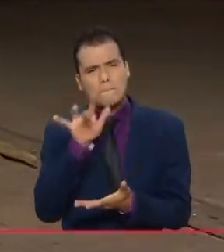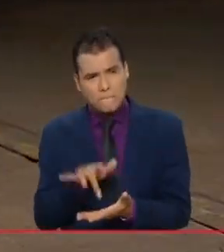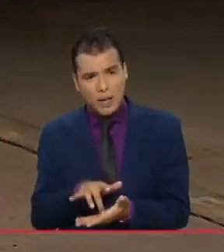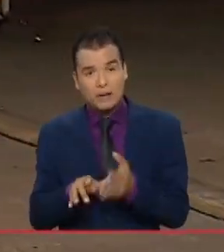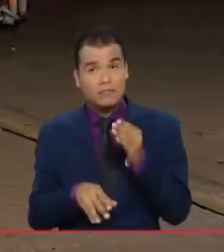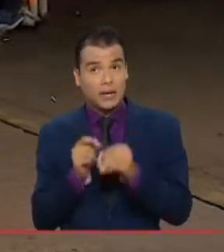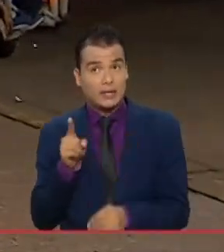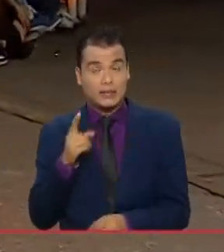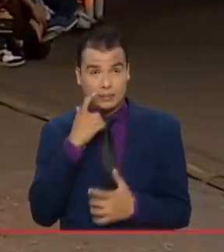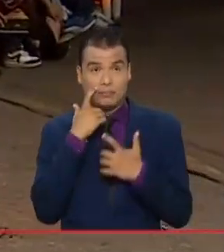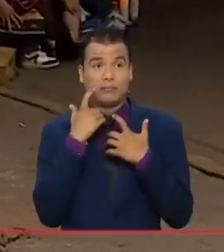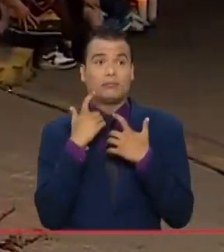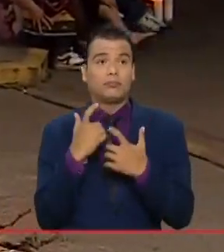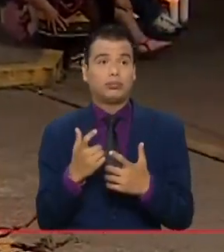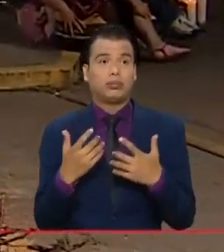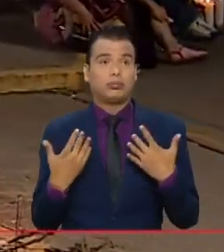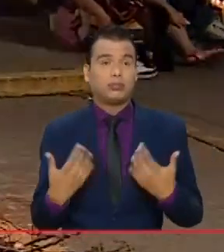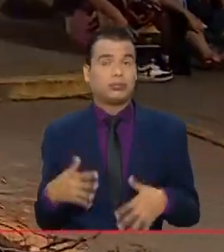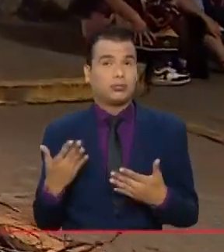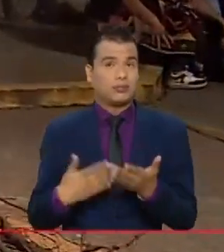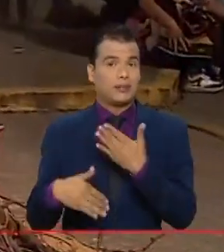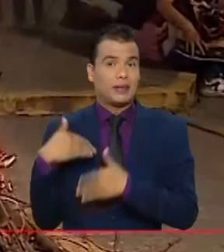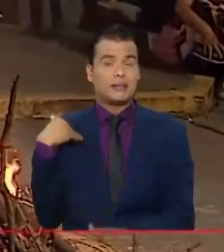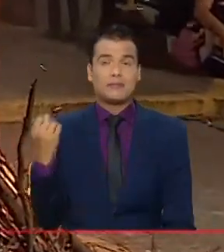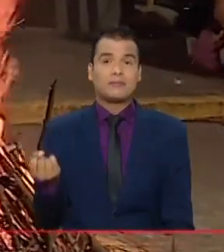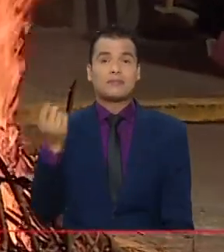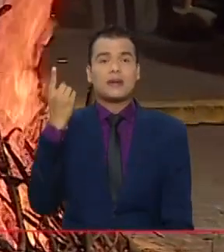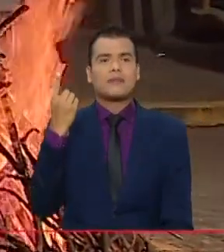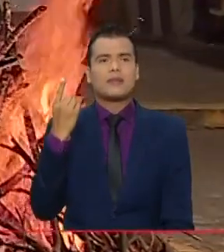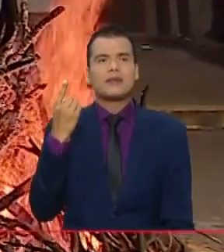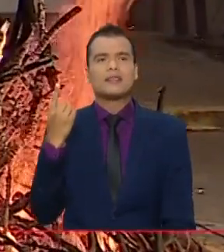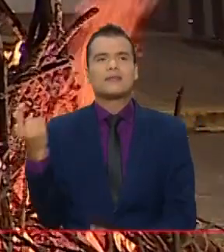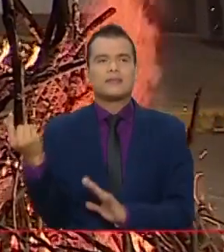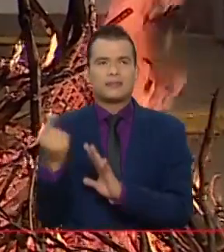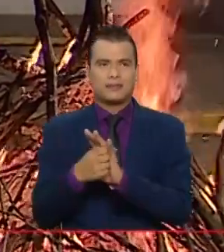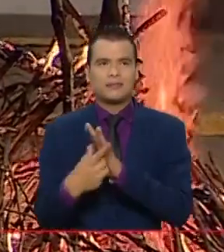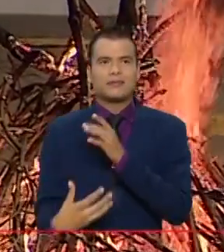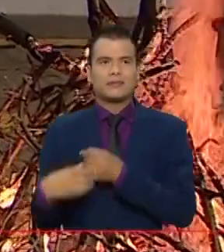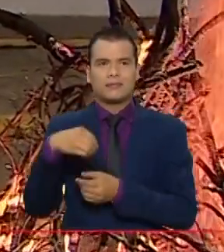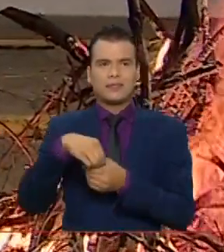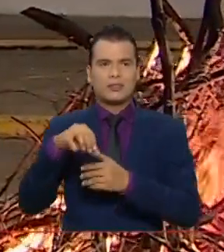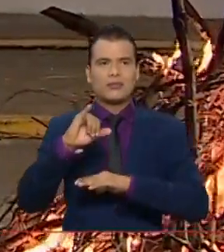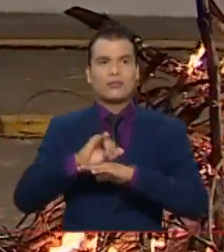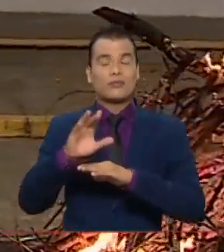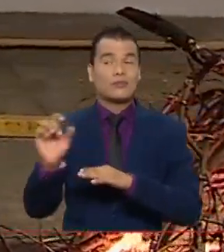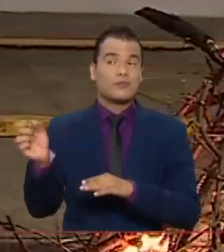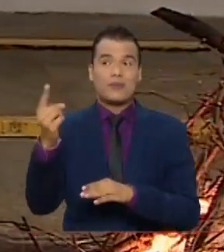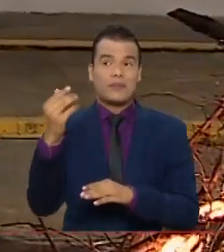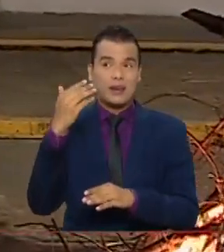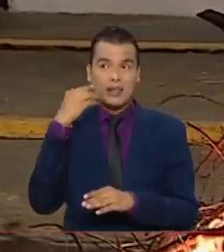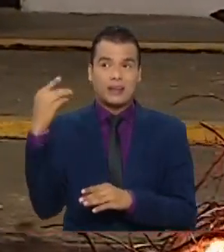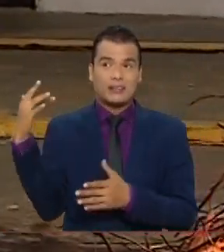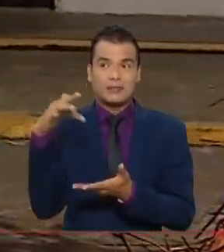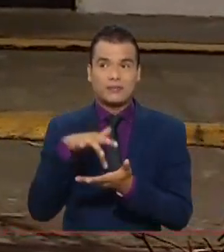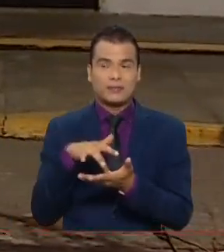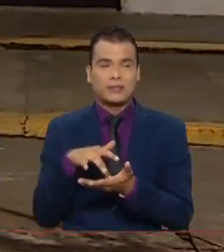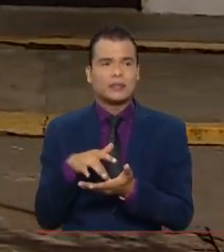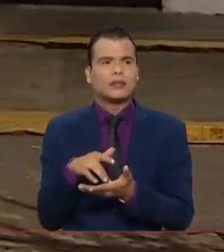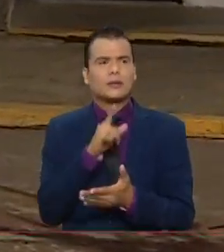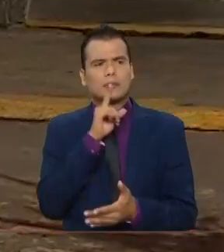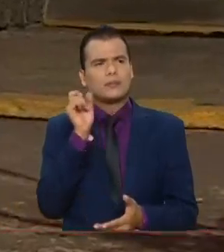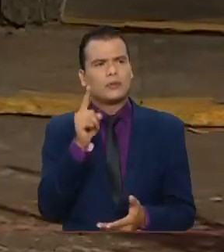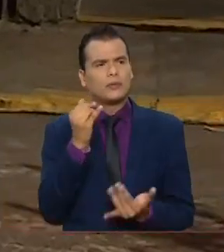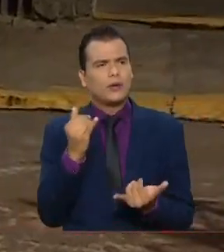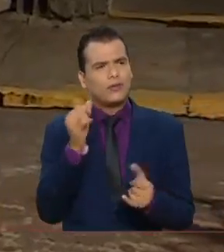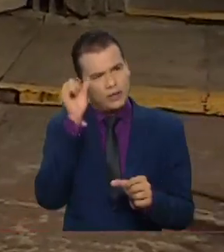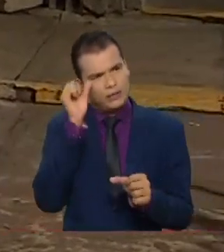la persona que por primera vez se casó en este santuario. Doña Concepción, para usted, ¿cuál es la importancia de mantener viva